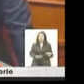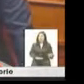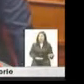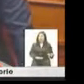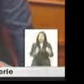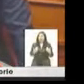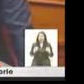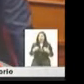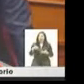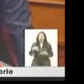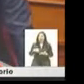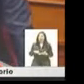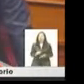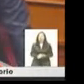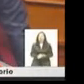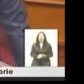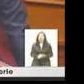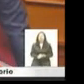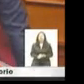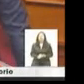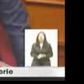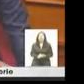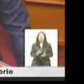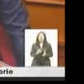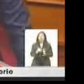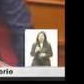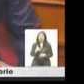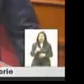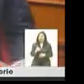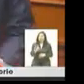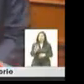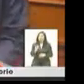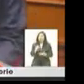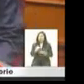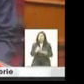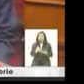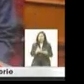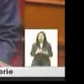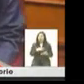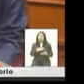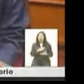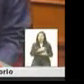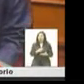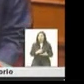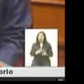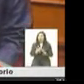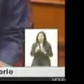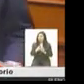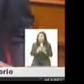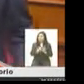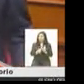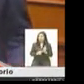debe ceñirse al procedimiento establecido en el literal D del artículo 20 de la Ley de Contrataciones del Estado y su